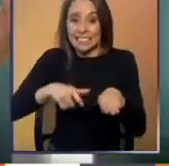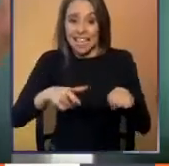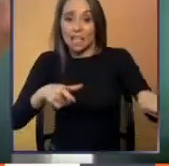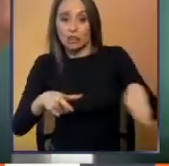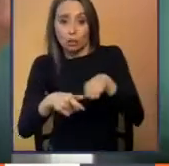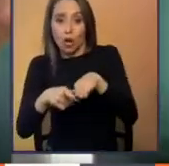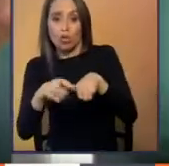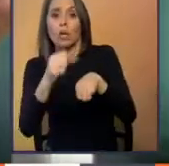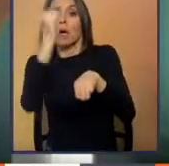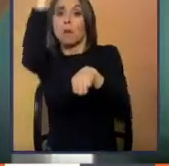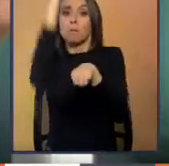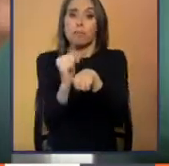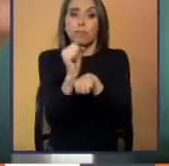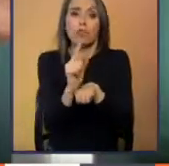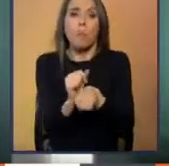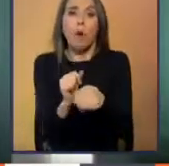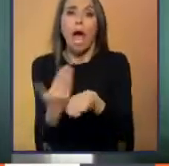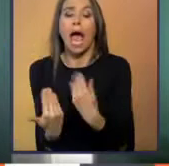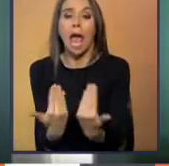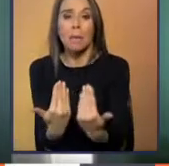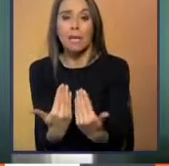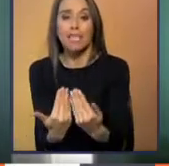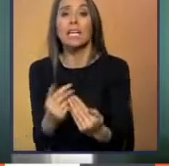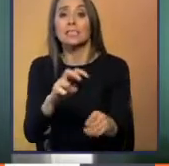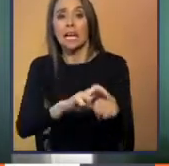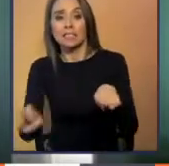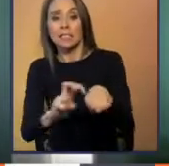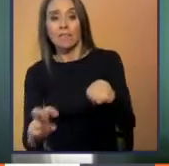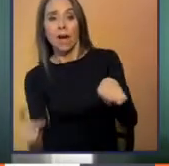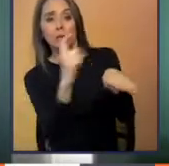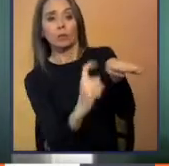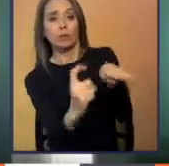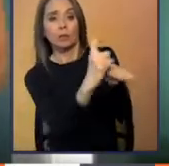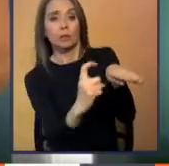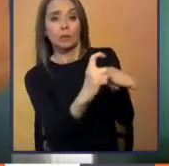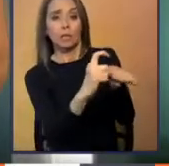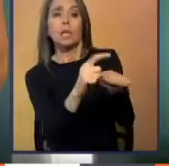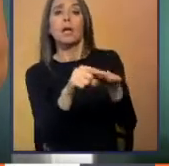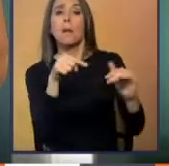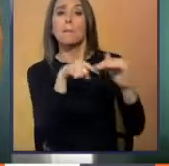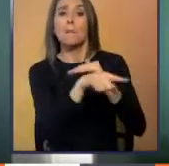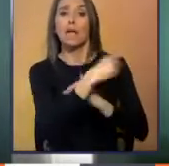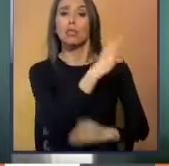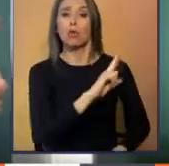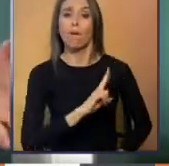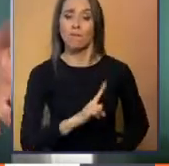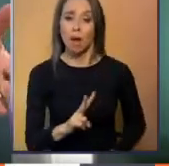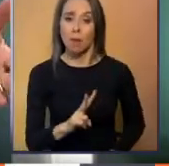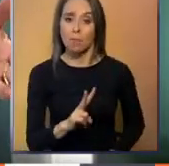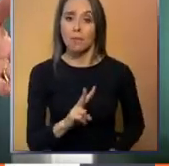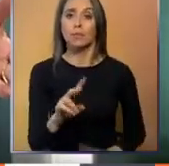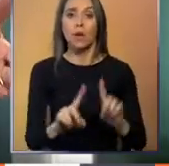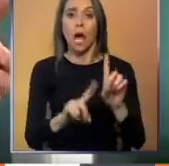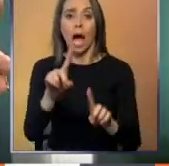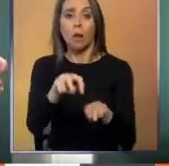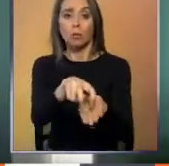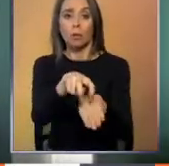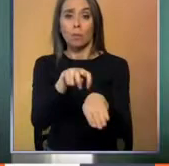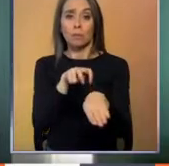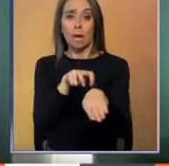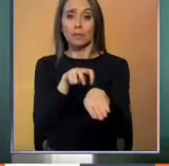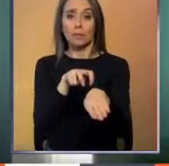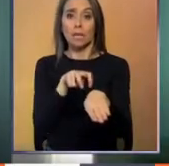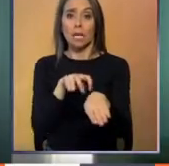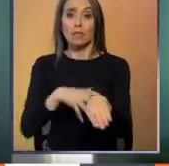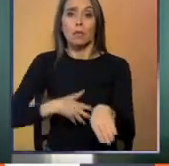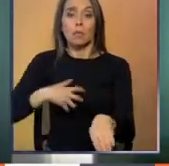rayaron a vista y paciencia de los usuarios los vagones del metro en esa ciudad. Una situación que terminó incluso con algunos pasajeros